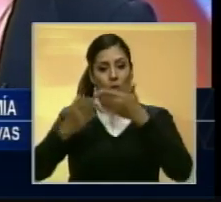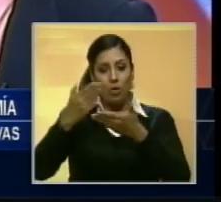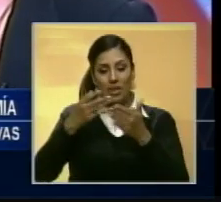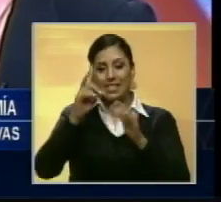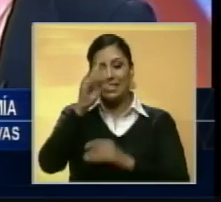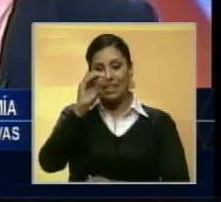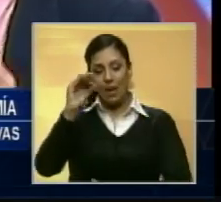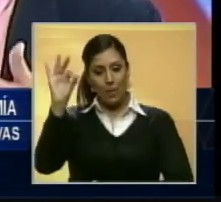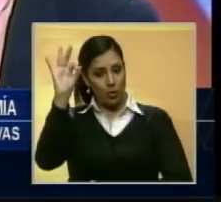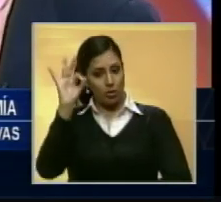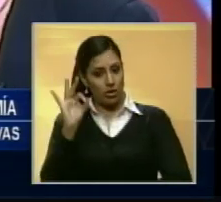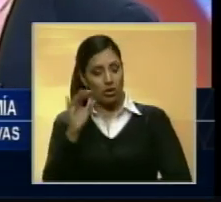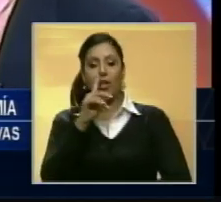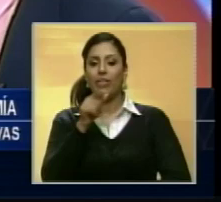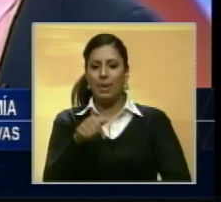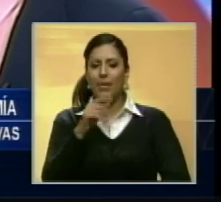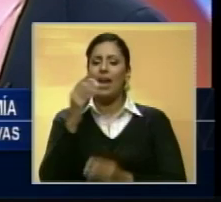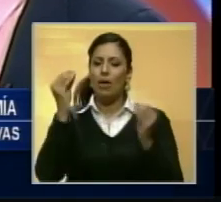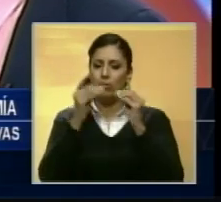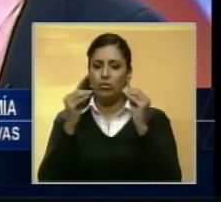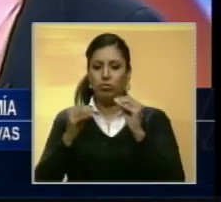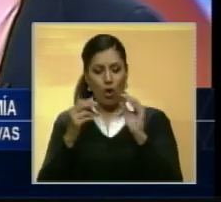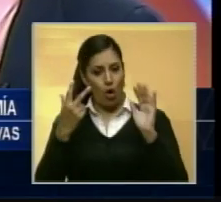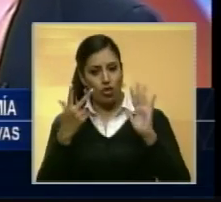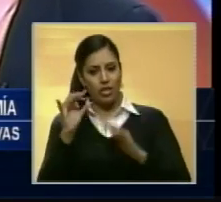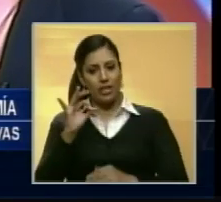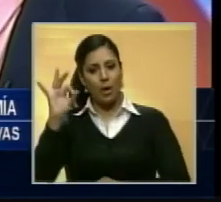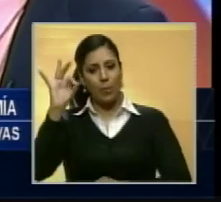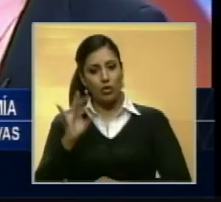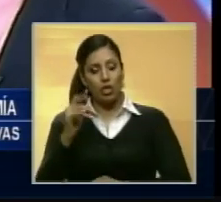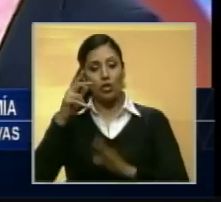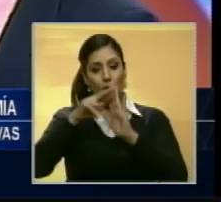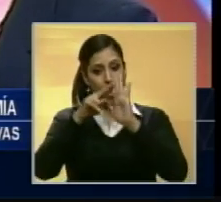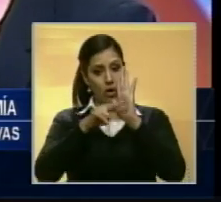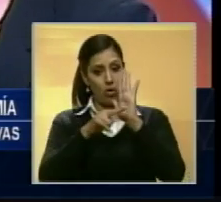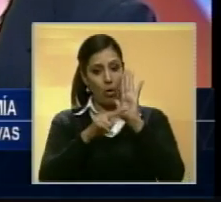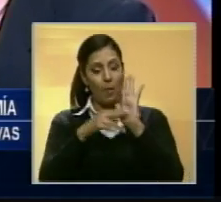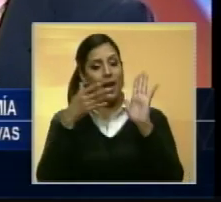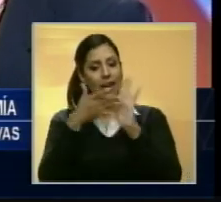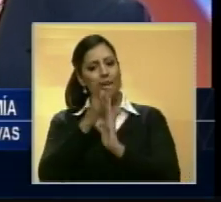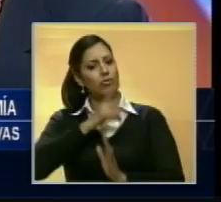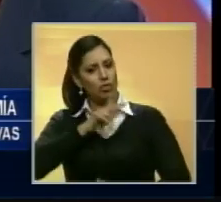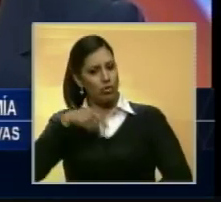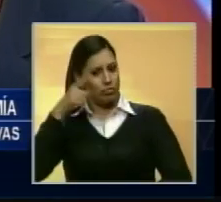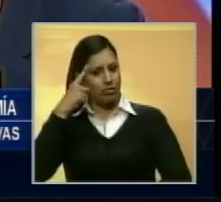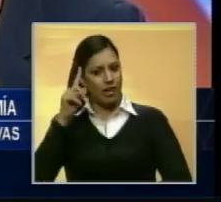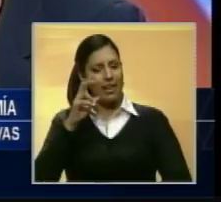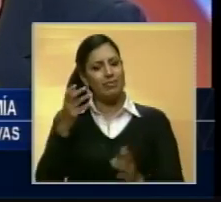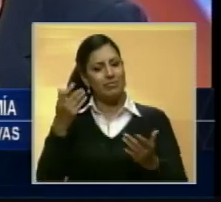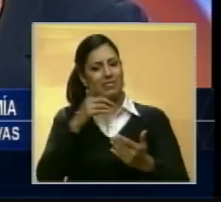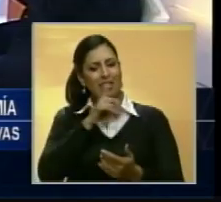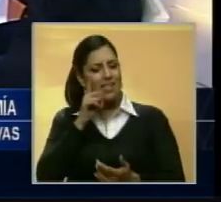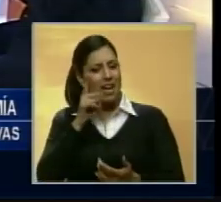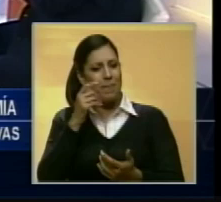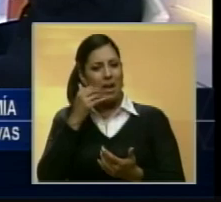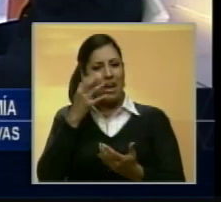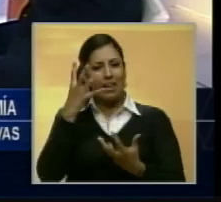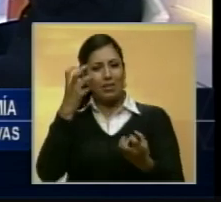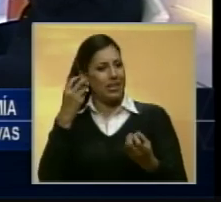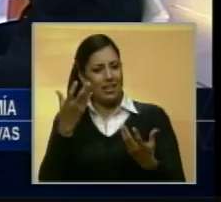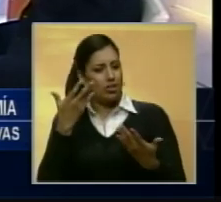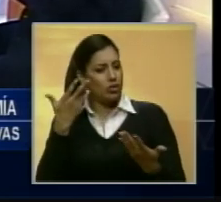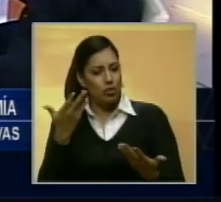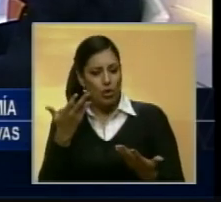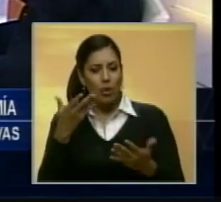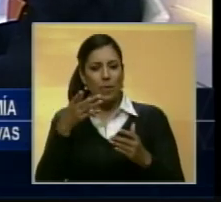un 100% y se ha adecuado 80% a las normativas establecidas, por lo que considera que es una insensatez